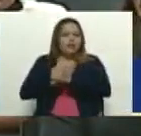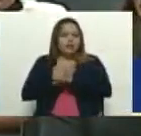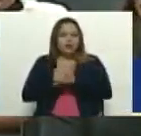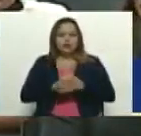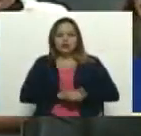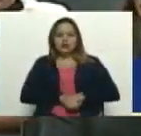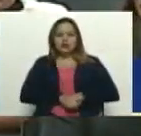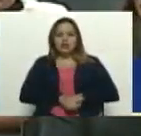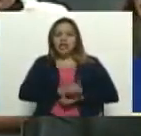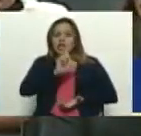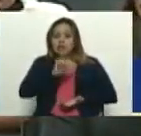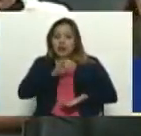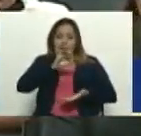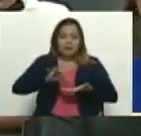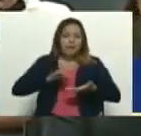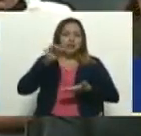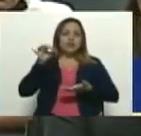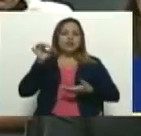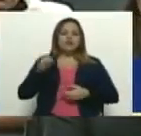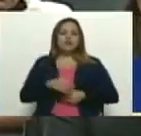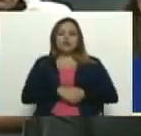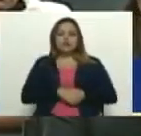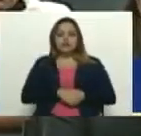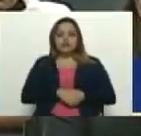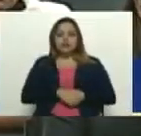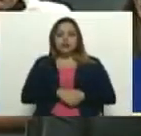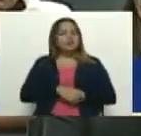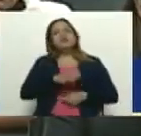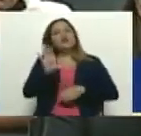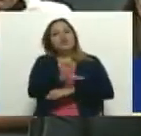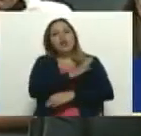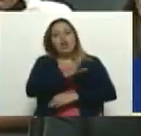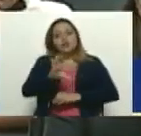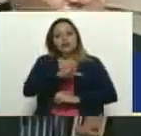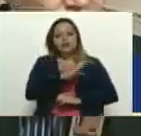y con el espíritu de una canción